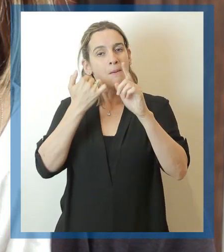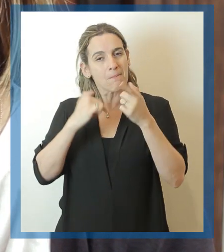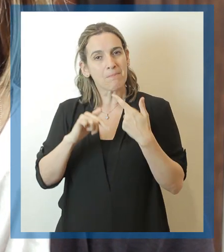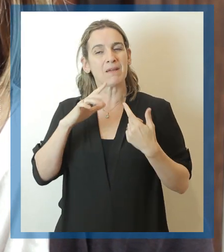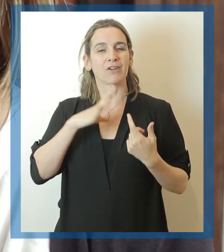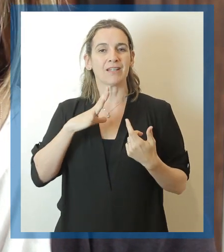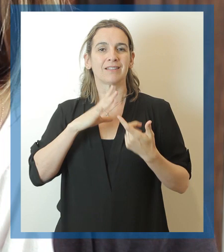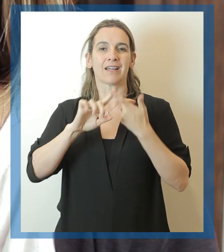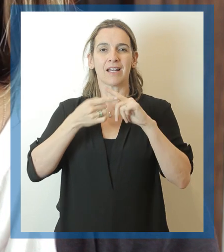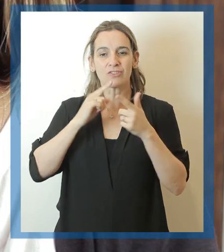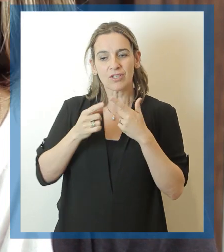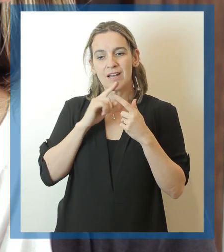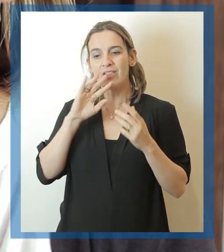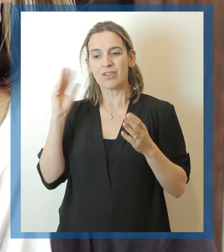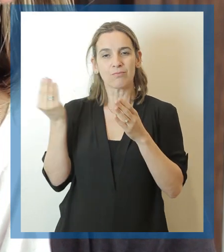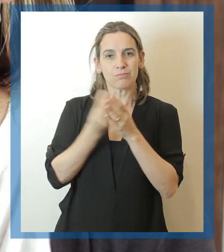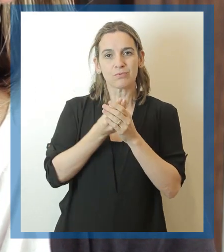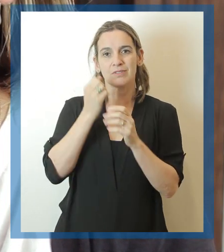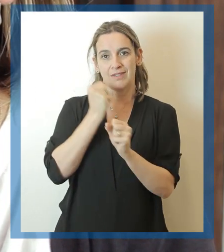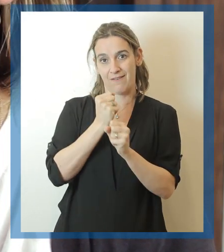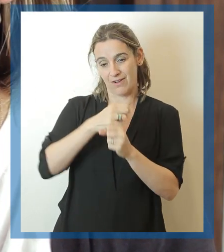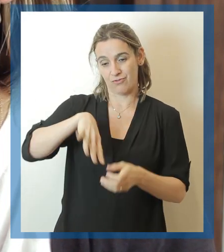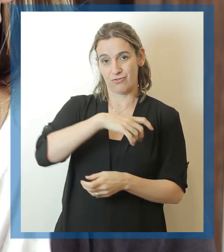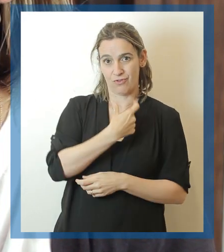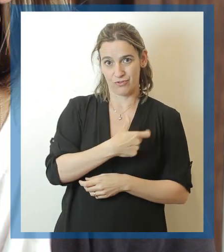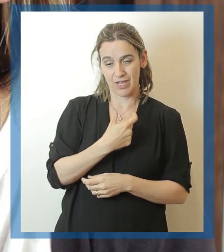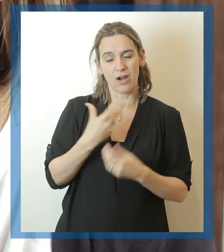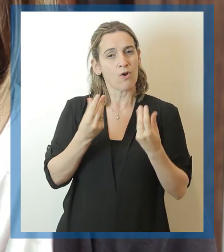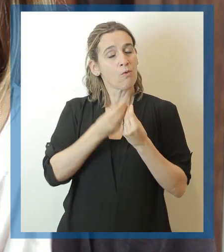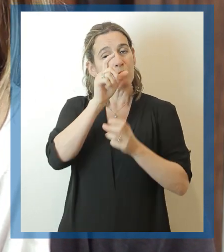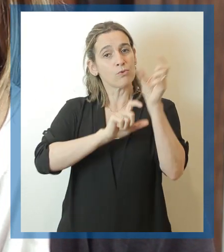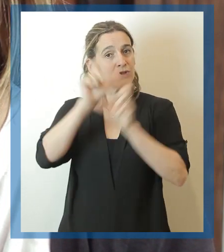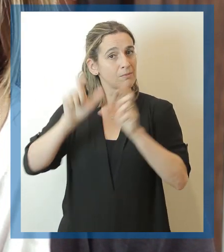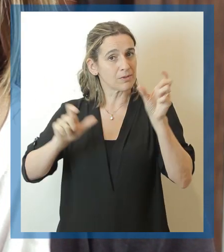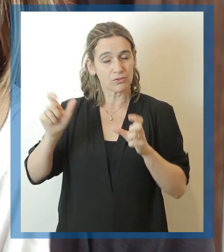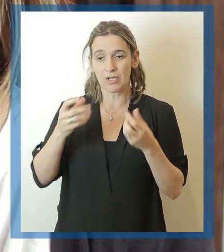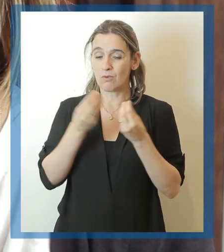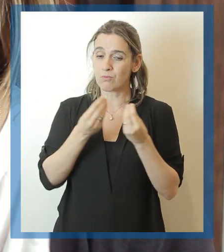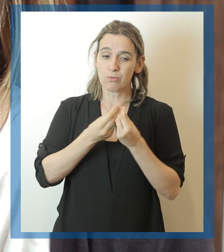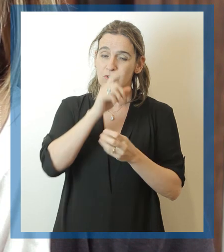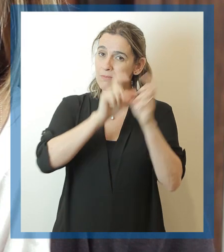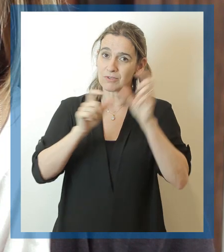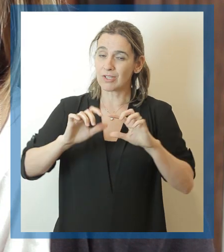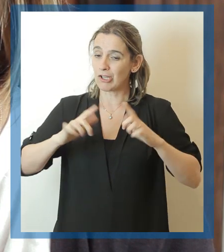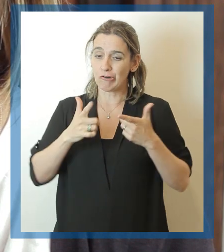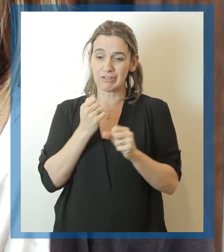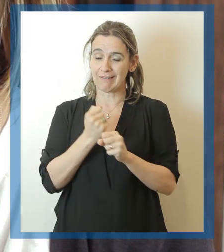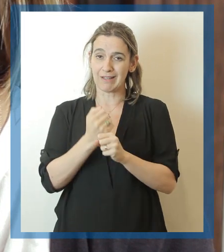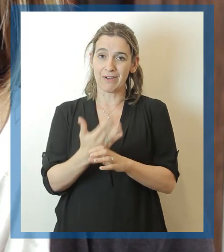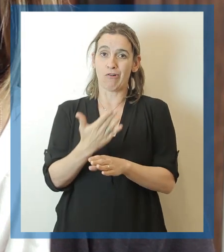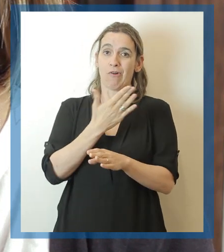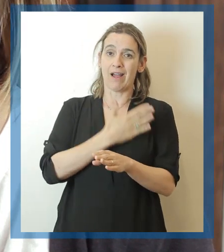Uruguay Trabaja, pero que tiene que ver sobre todo con esto de la reinserción social. Muchos de ellos, además de ser durante mucho